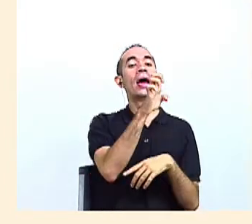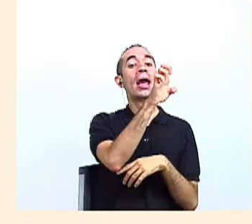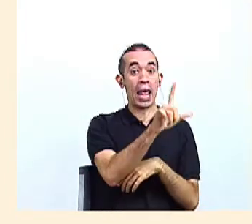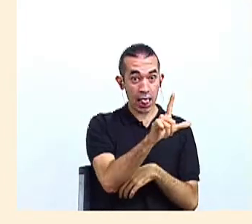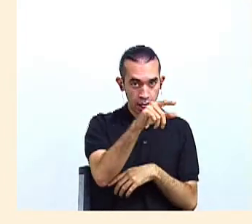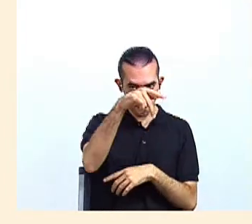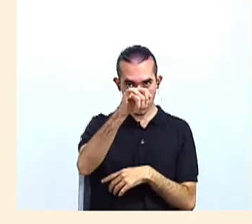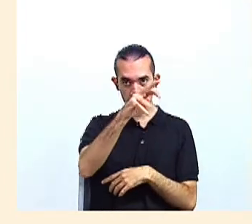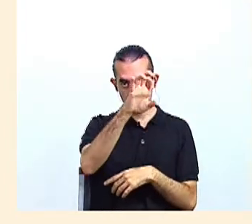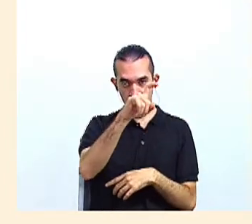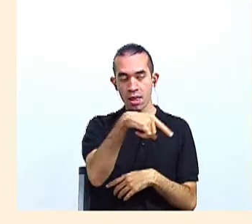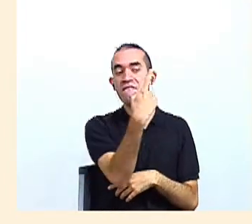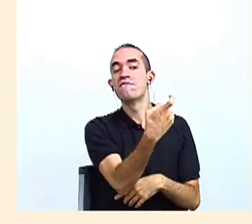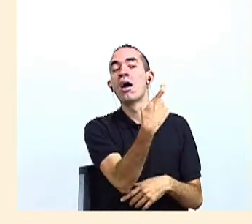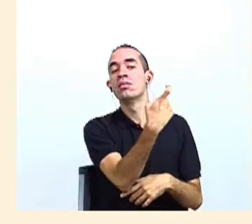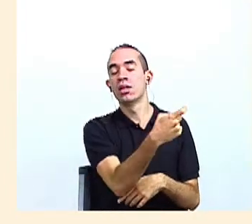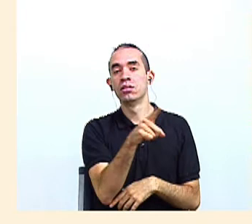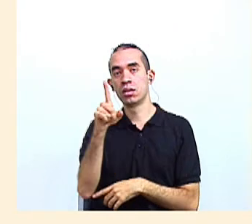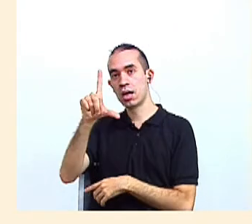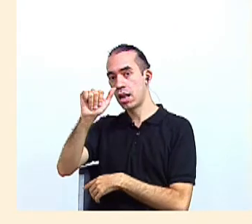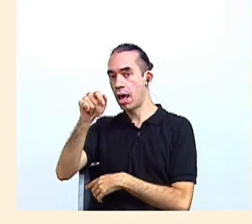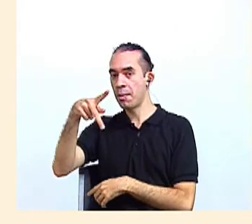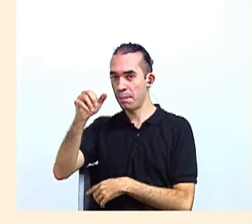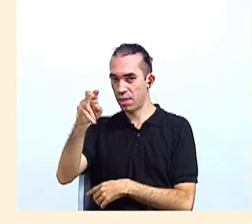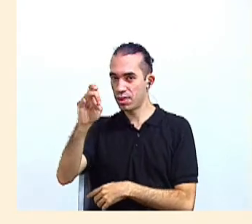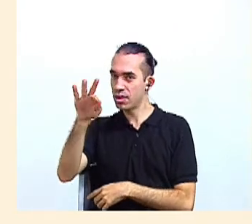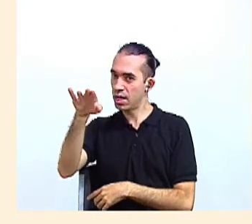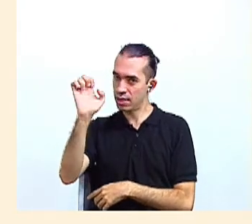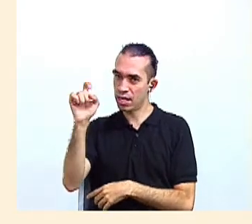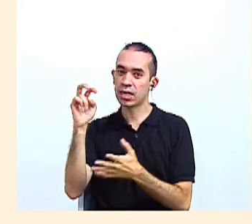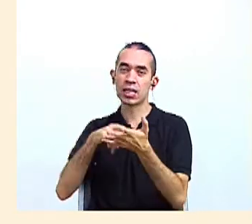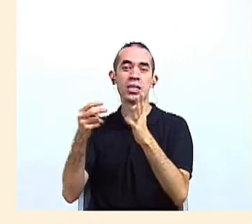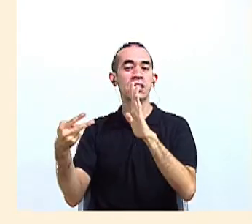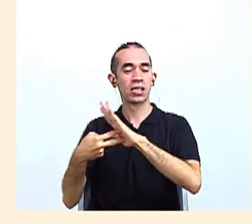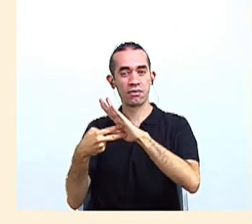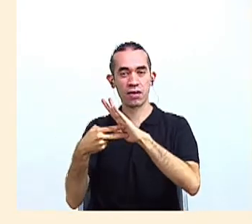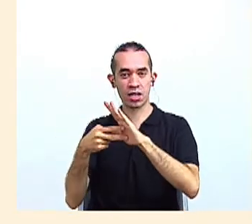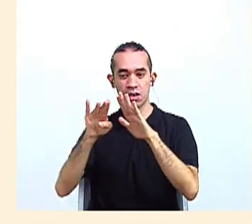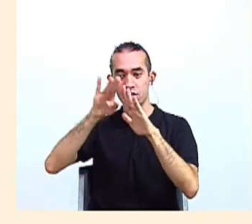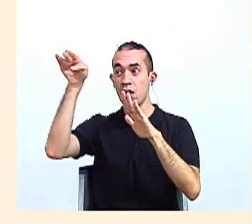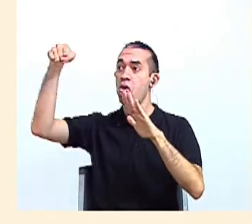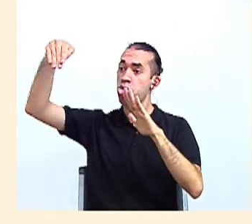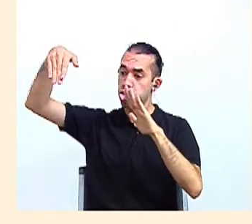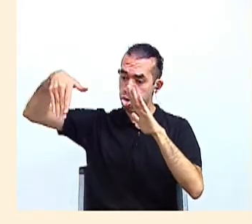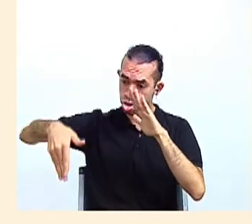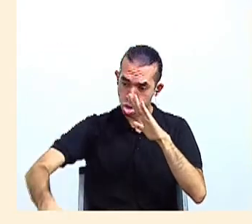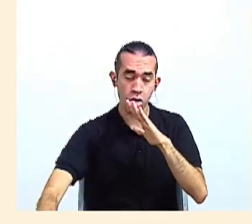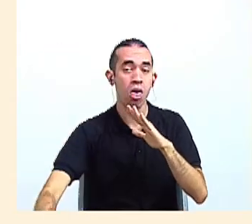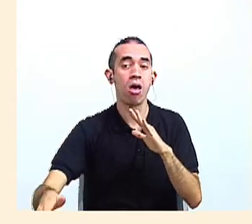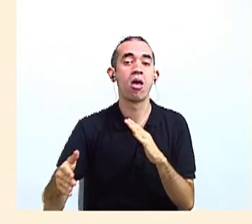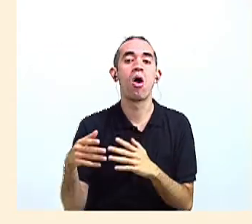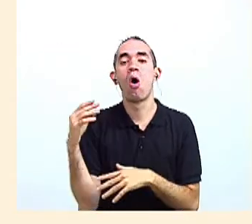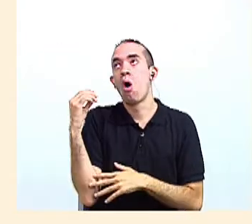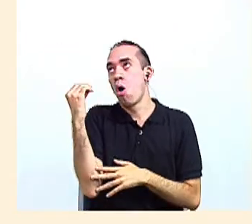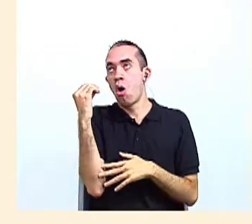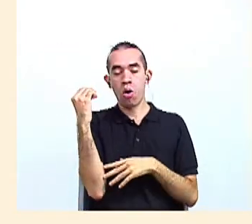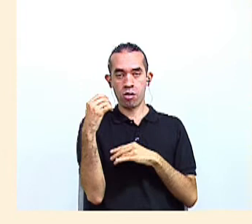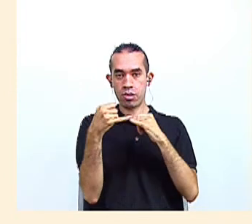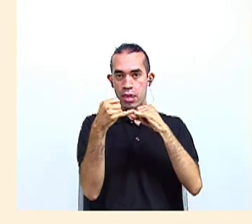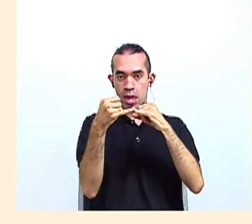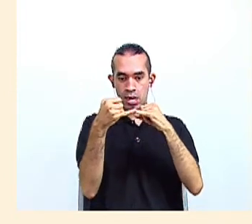resolver y la pendiente generalmente nos referimos a una caída de terreno, ¿sí? O a una